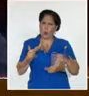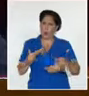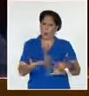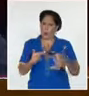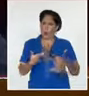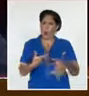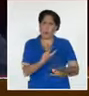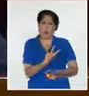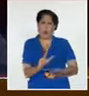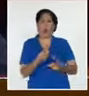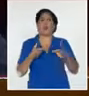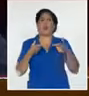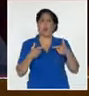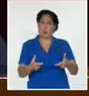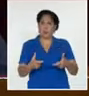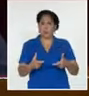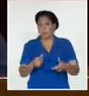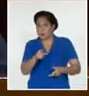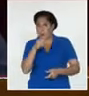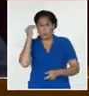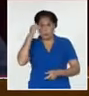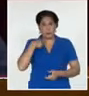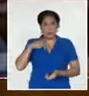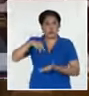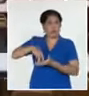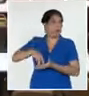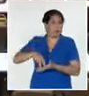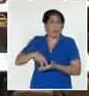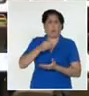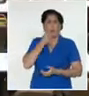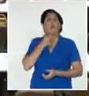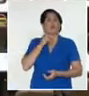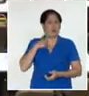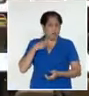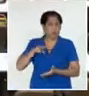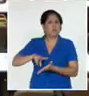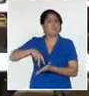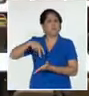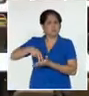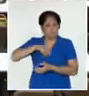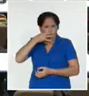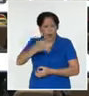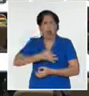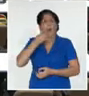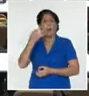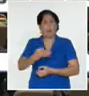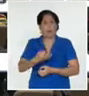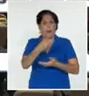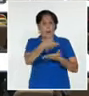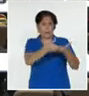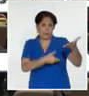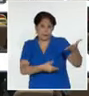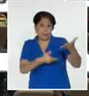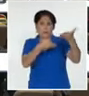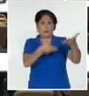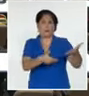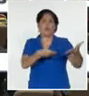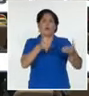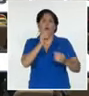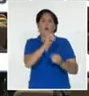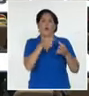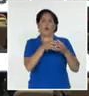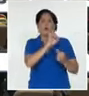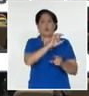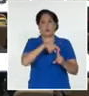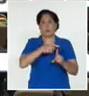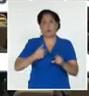que jamás ha rehuido los escenarios incómodos, que jamás se ha dejado amenazar ni amedrentar por el imperio. Somos